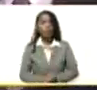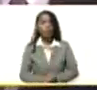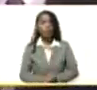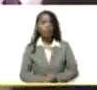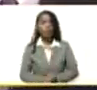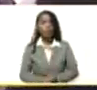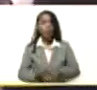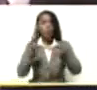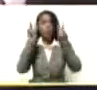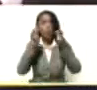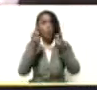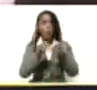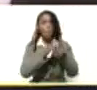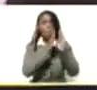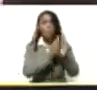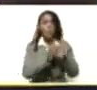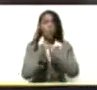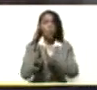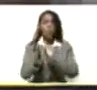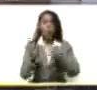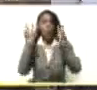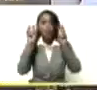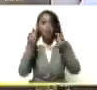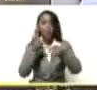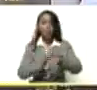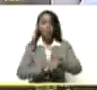un nuevo plan para la nueva época.